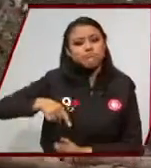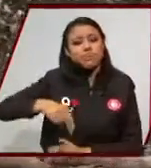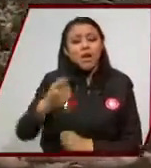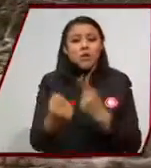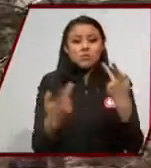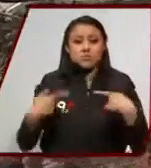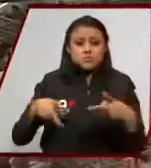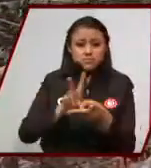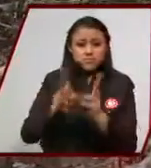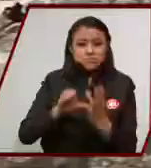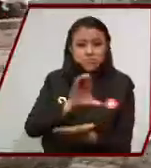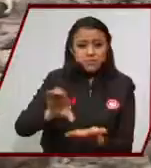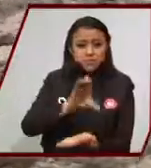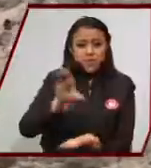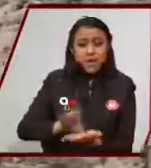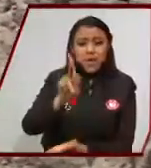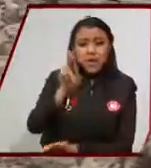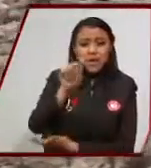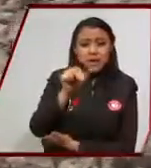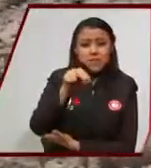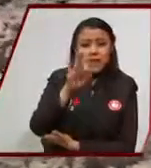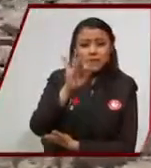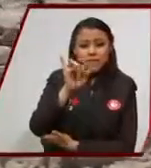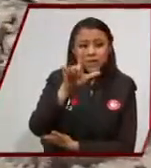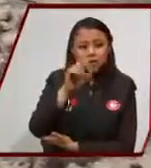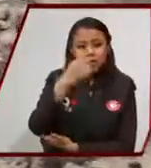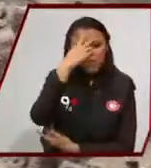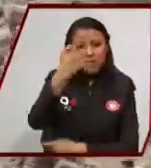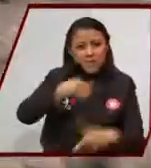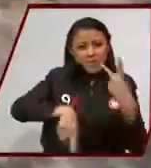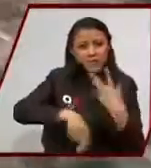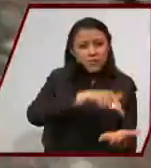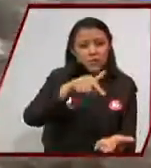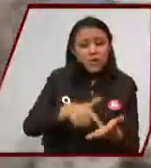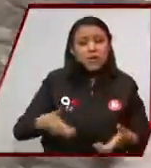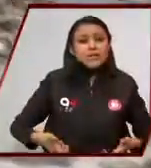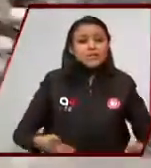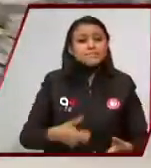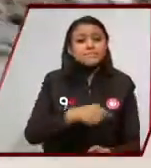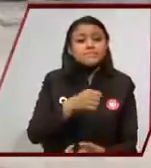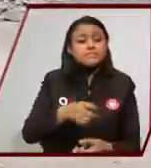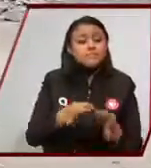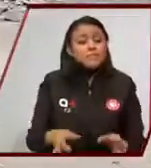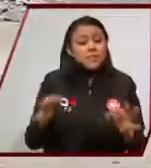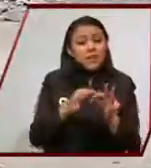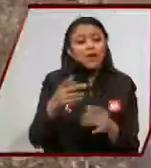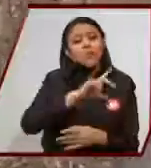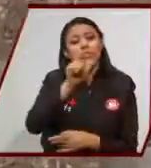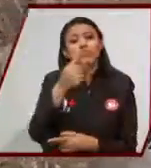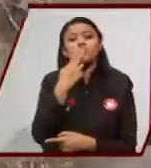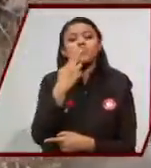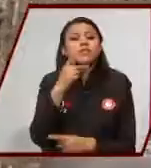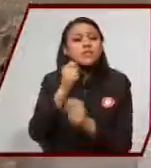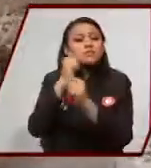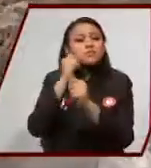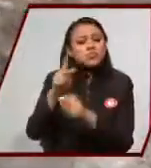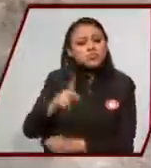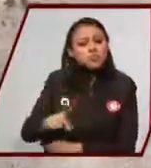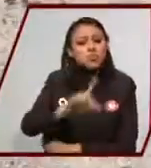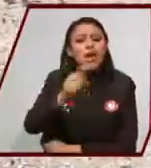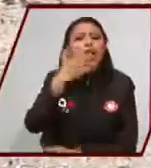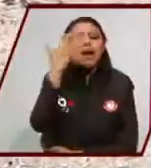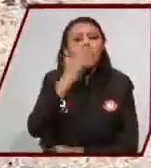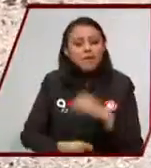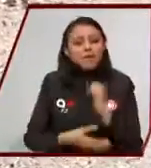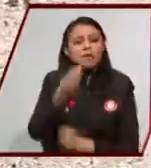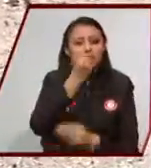algunos de los vecinos de la colonia Pánfilo Natera para llegar a la avenida principal y de ahí tomar el transporte público. Cuando uno acaba de almorzar y